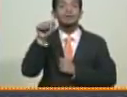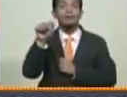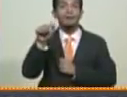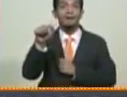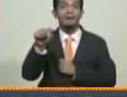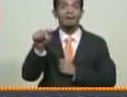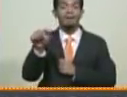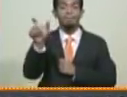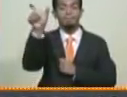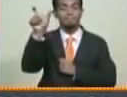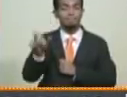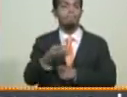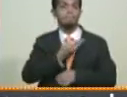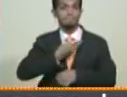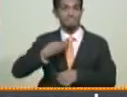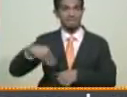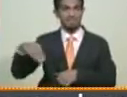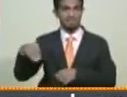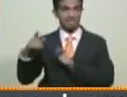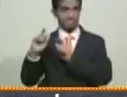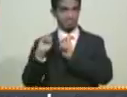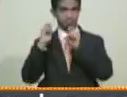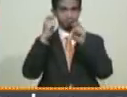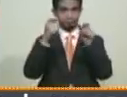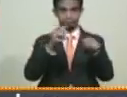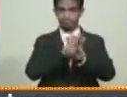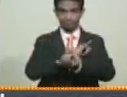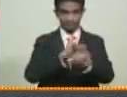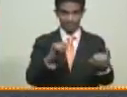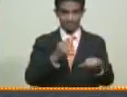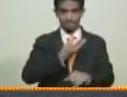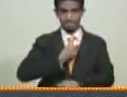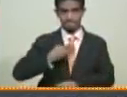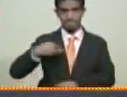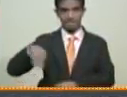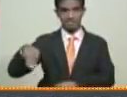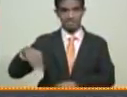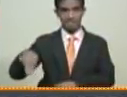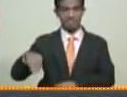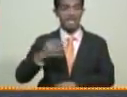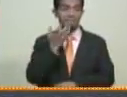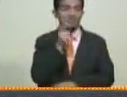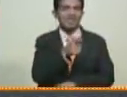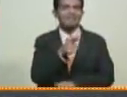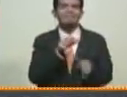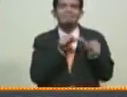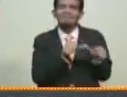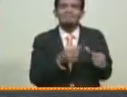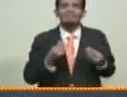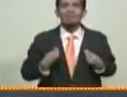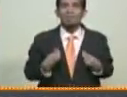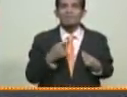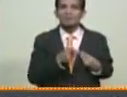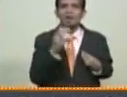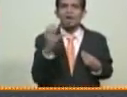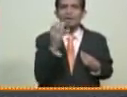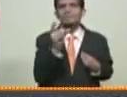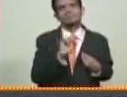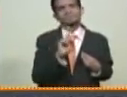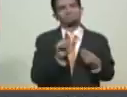Santos, una vez que entregue la presidencia el 7 de agosto, se va de Colombia. Ese no va a vivir allá, no va a vivir en